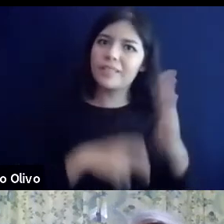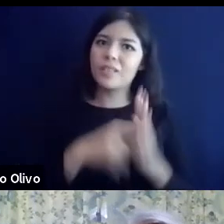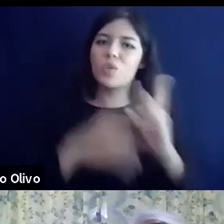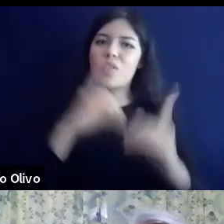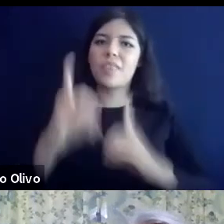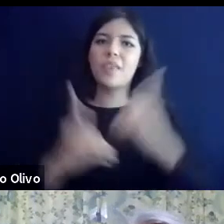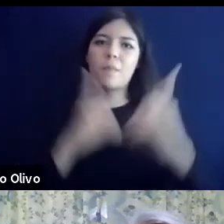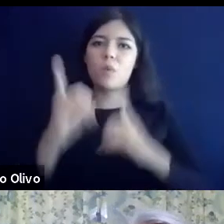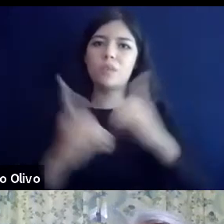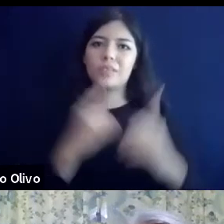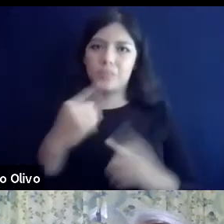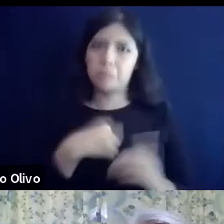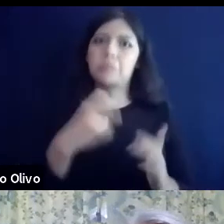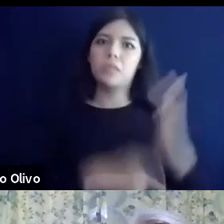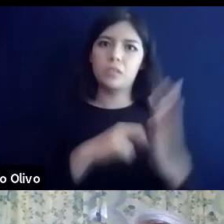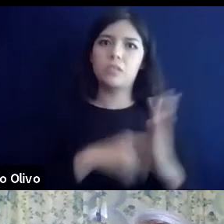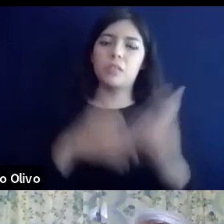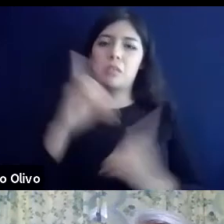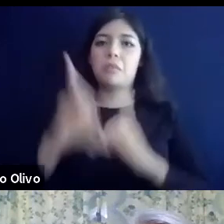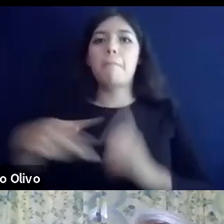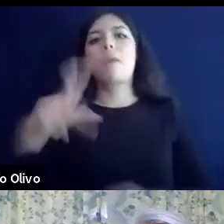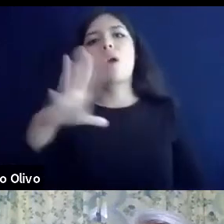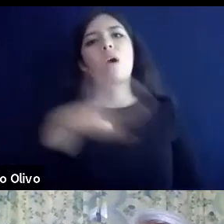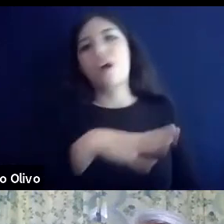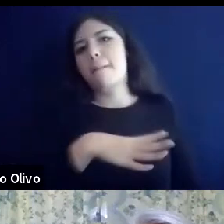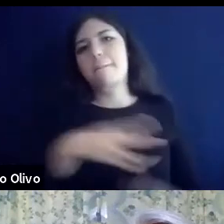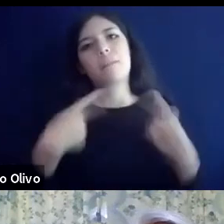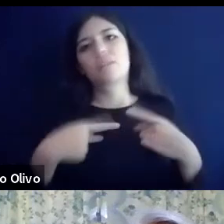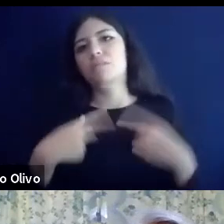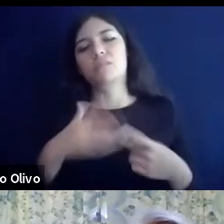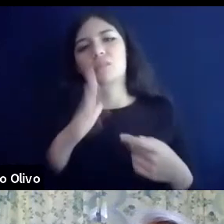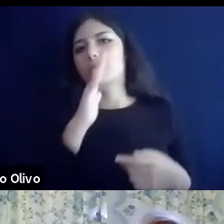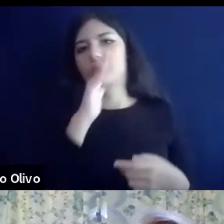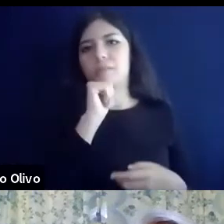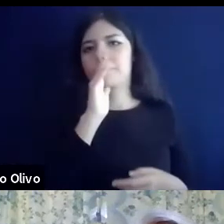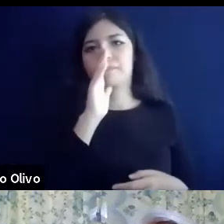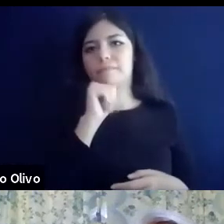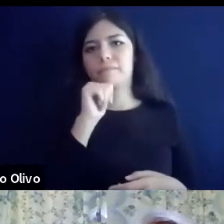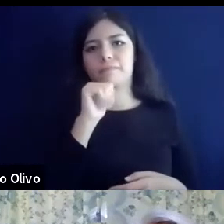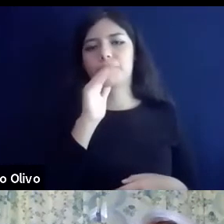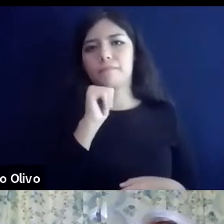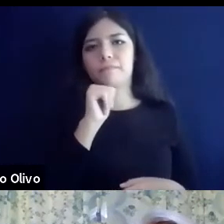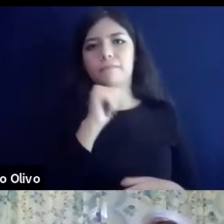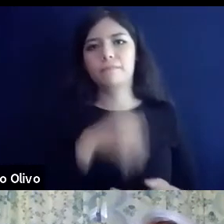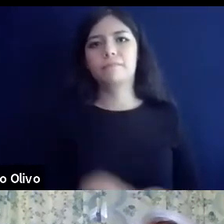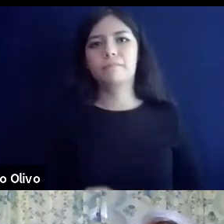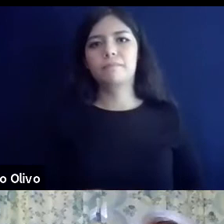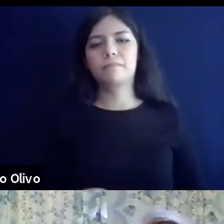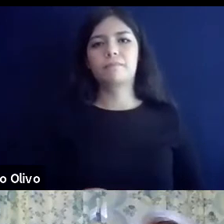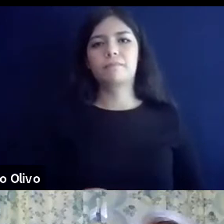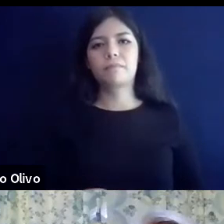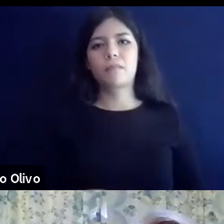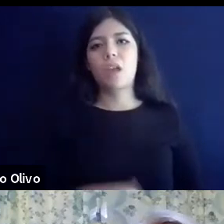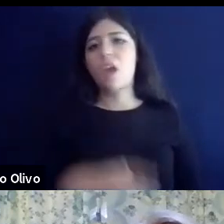por otras circunstancias más fuertes. Pero llega un momento, ahí conocí que existe el parálisis cerebral tipo